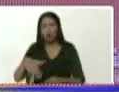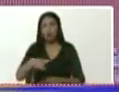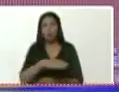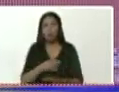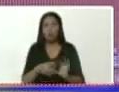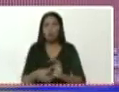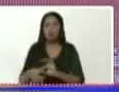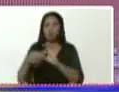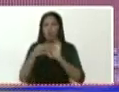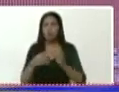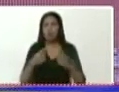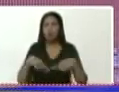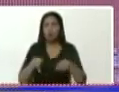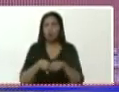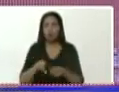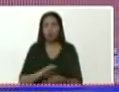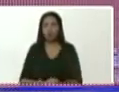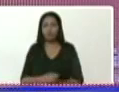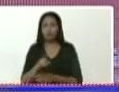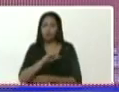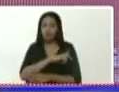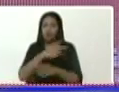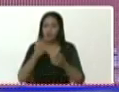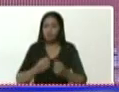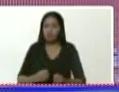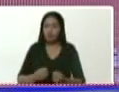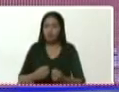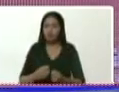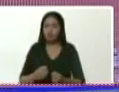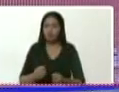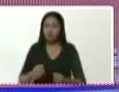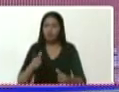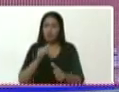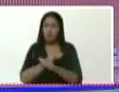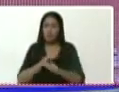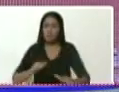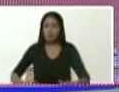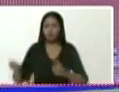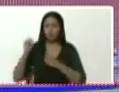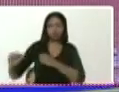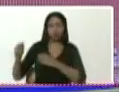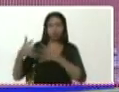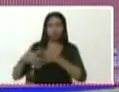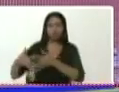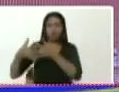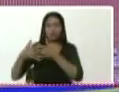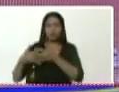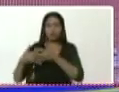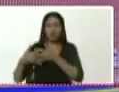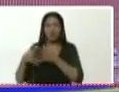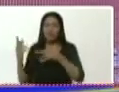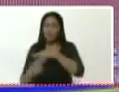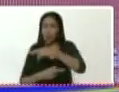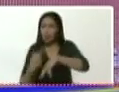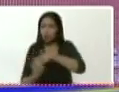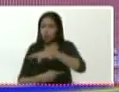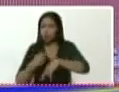unión cívico-militar. De una Fuerza Armada Nacional Bolivariana antiimperialista,